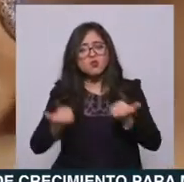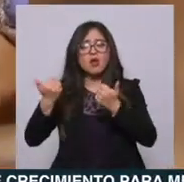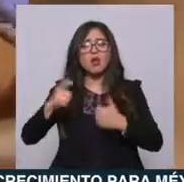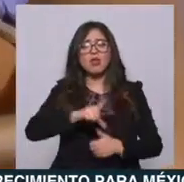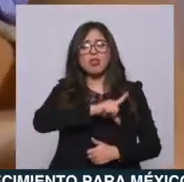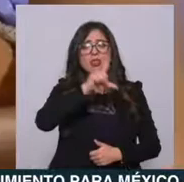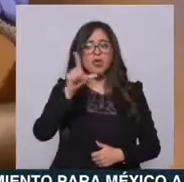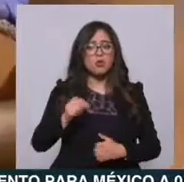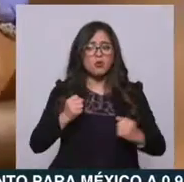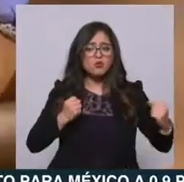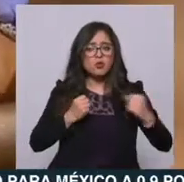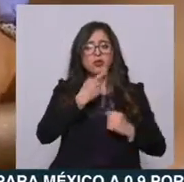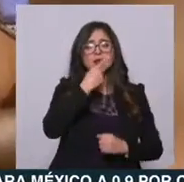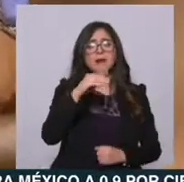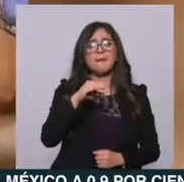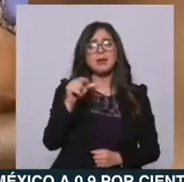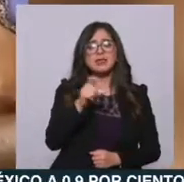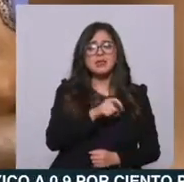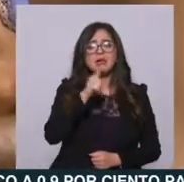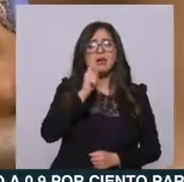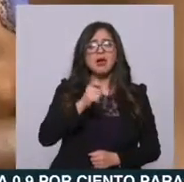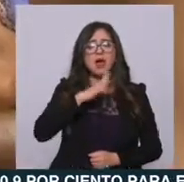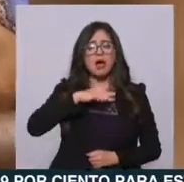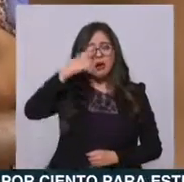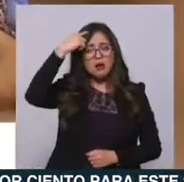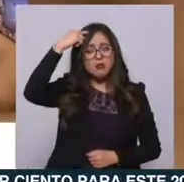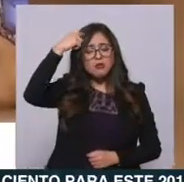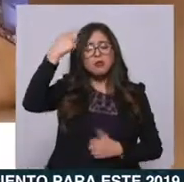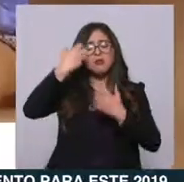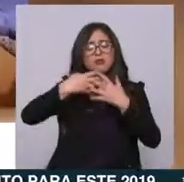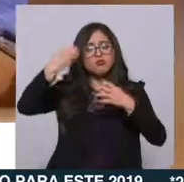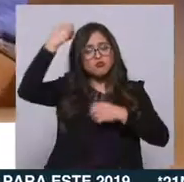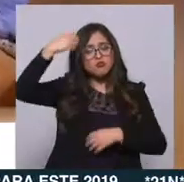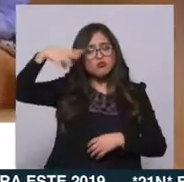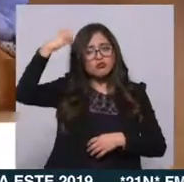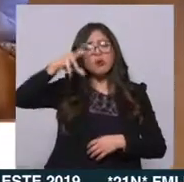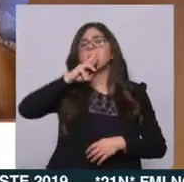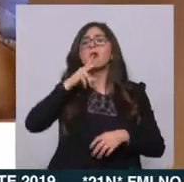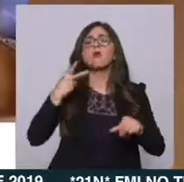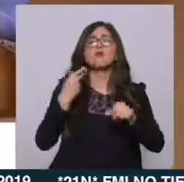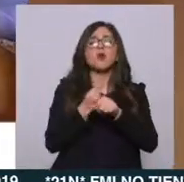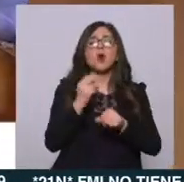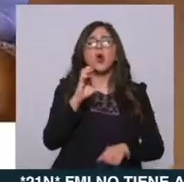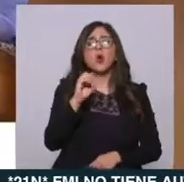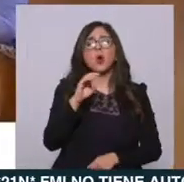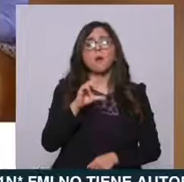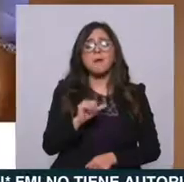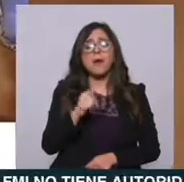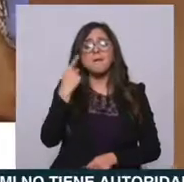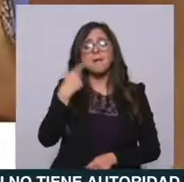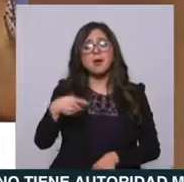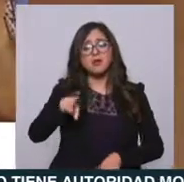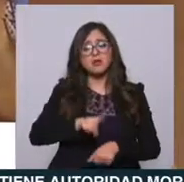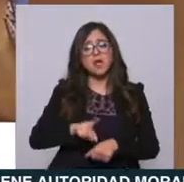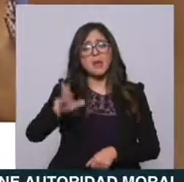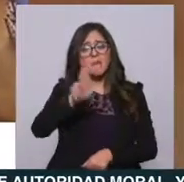pelea indicaron que Maxim tenía una hemorragia cerebral, por lo que fue inducido al coma. Sin embargo, este